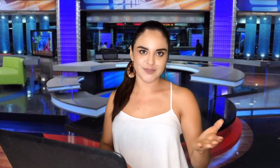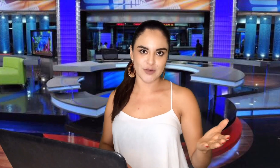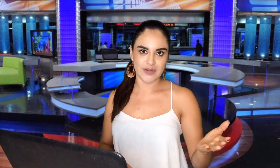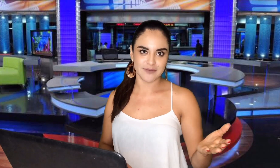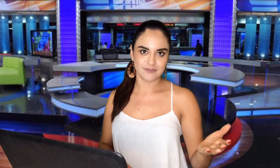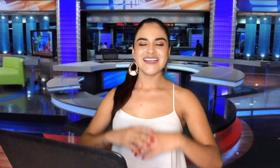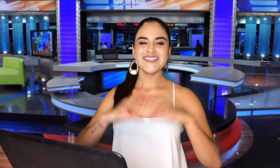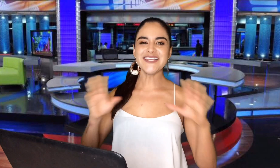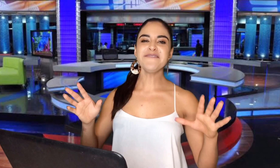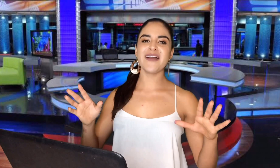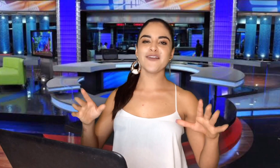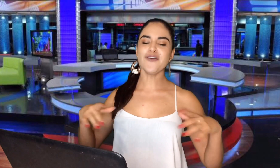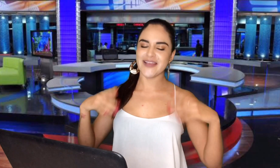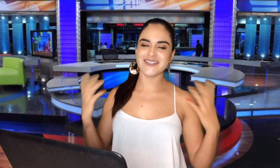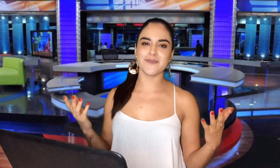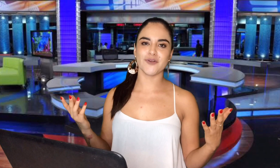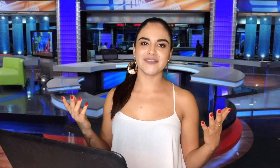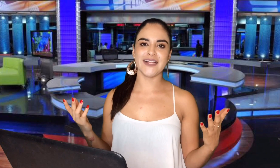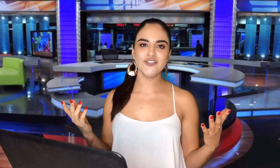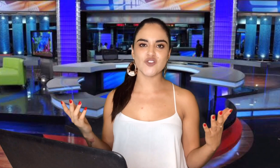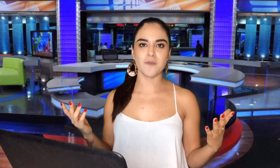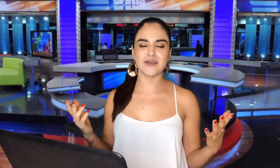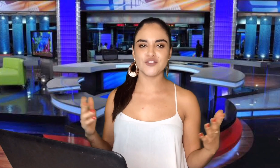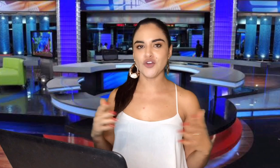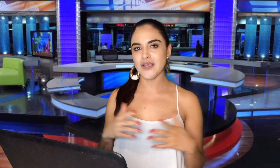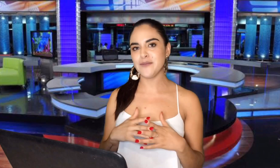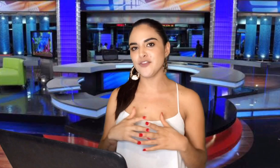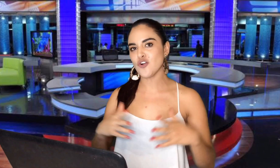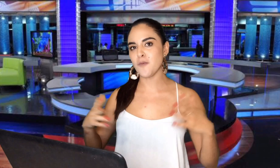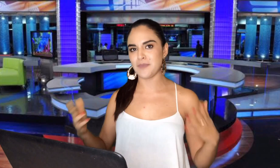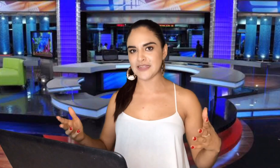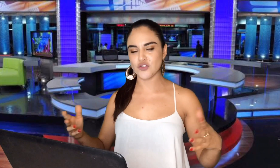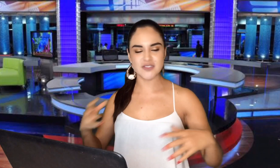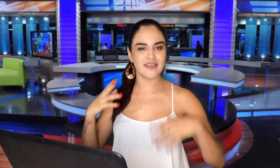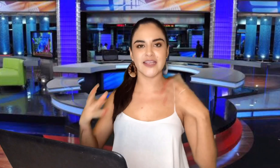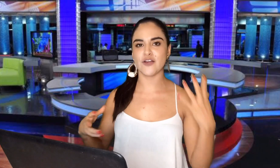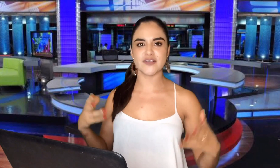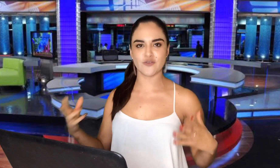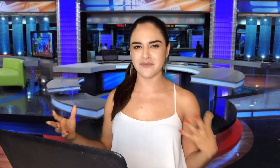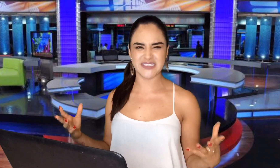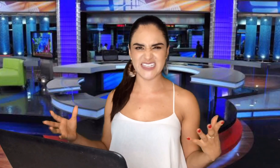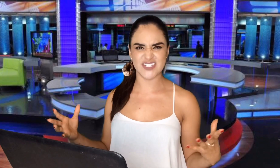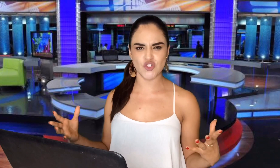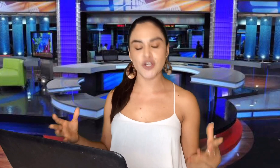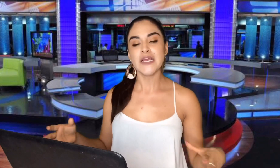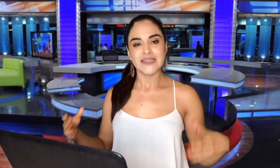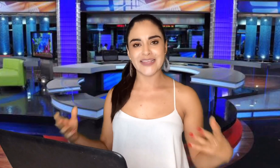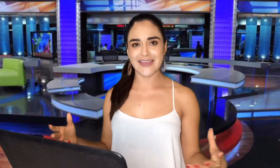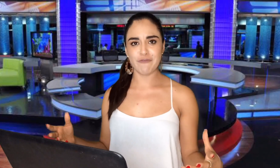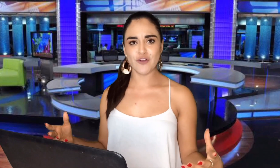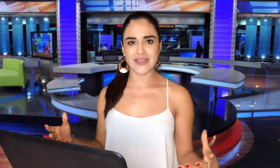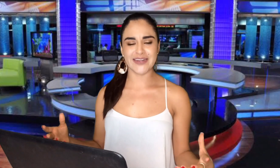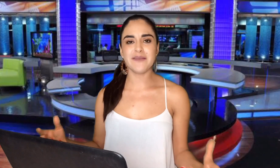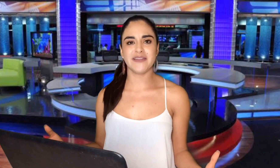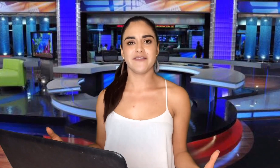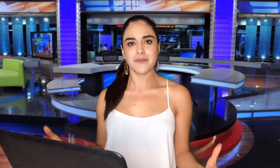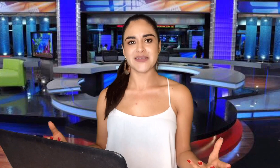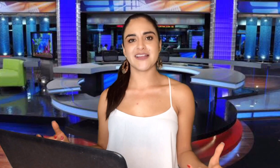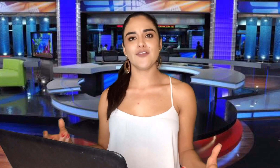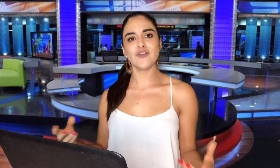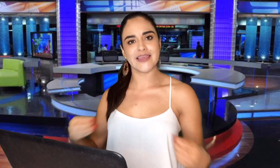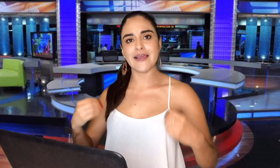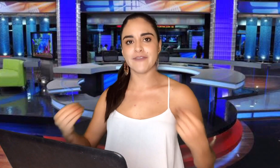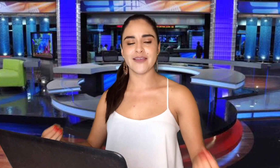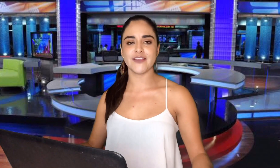de andrés manuel sin embargo este portal nos compartió el vídeo completo se dedicaron a hacer una investigación de qué fue lo que realmente había